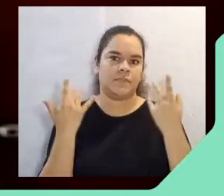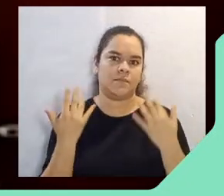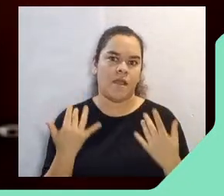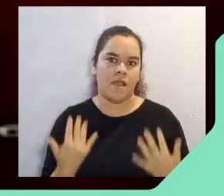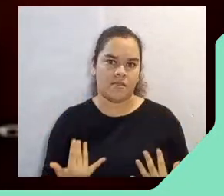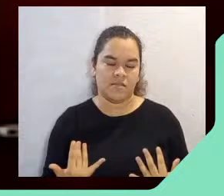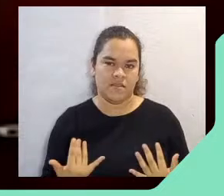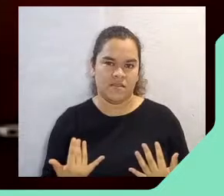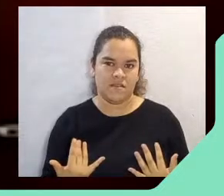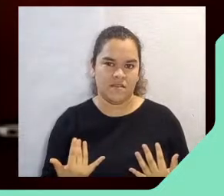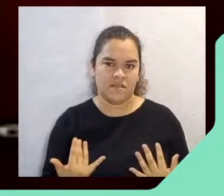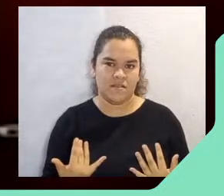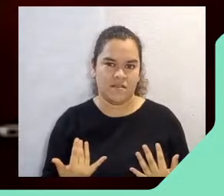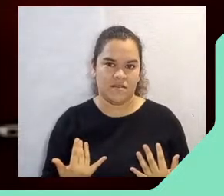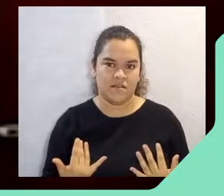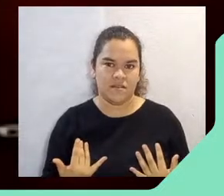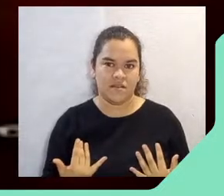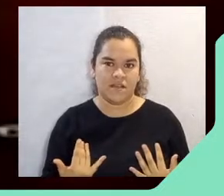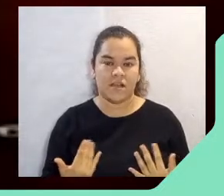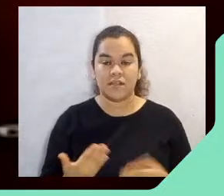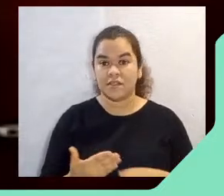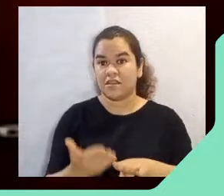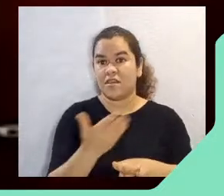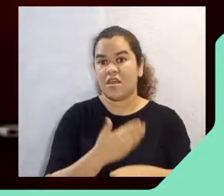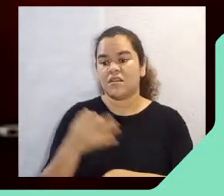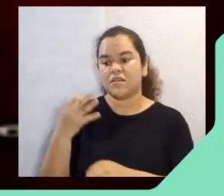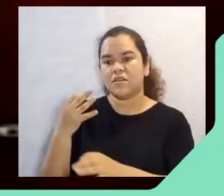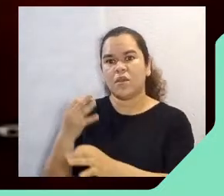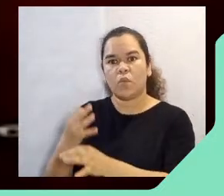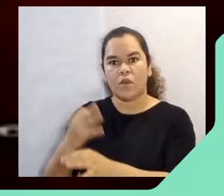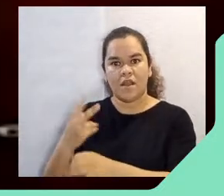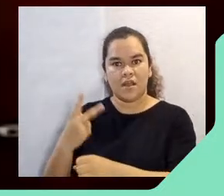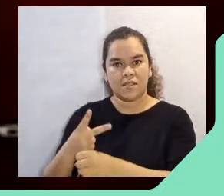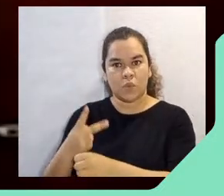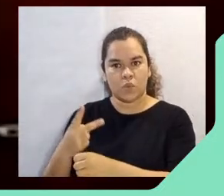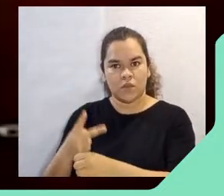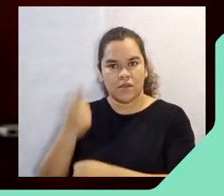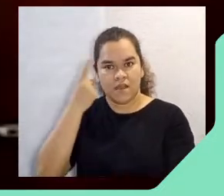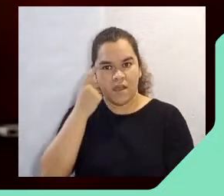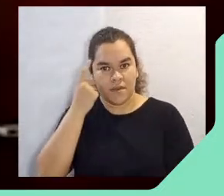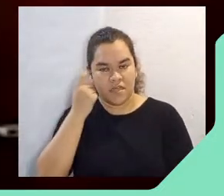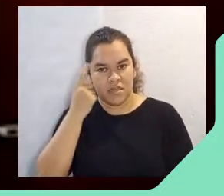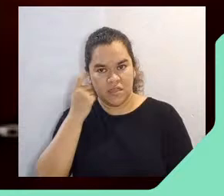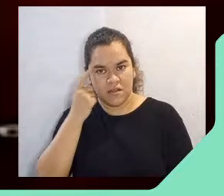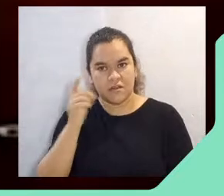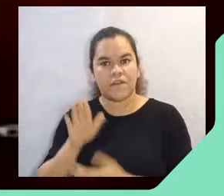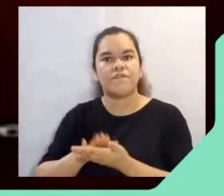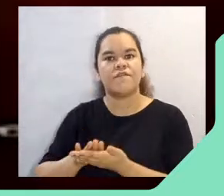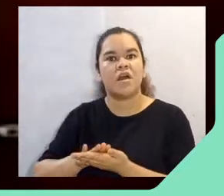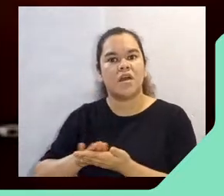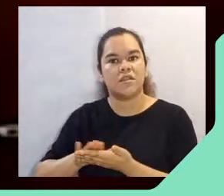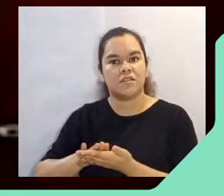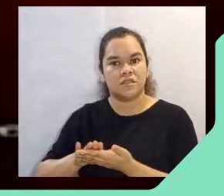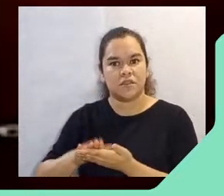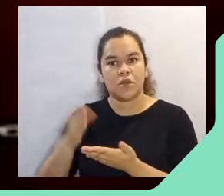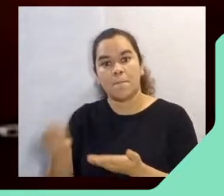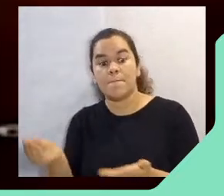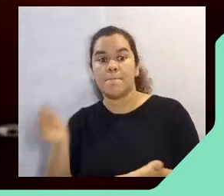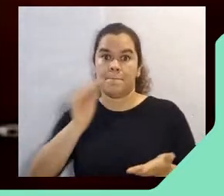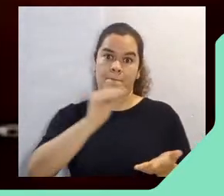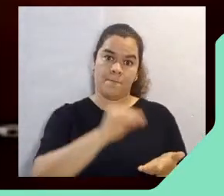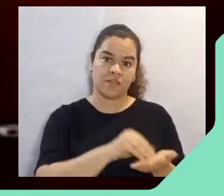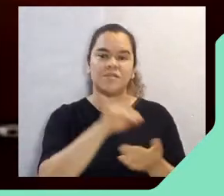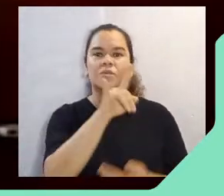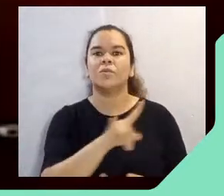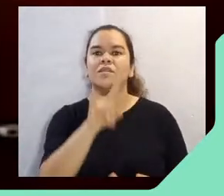lo que es básico que pudieron haber aprendido en la en la escuela secundaria, sumado a la complejidad que